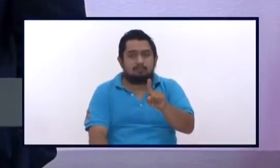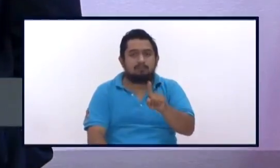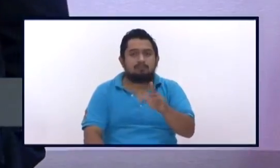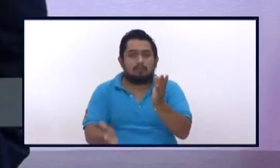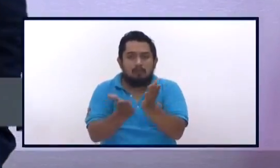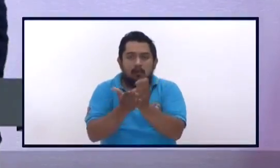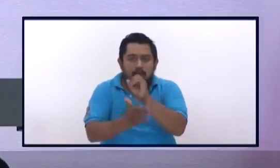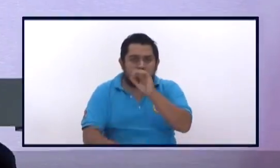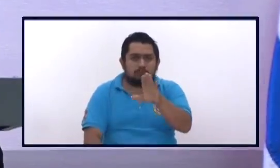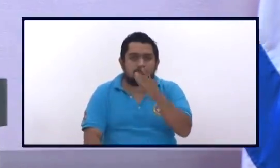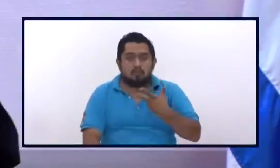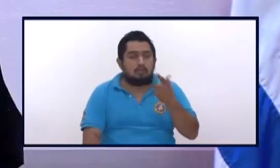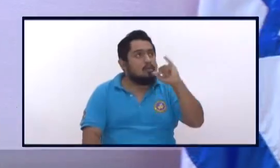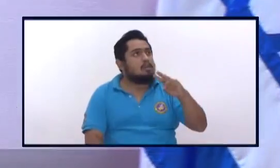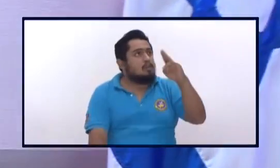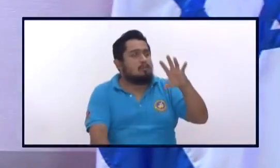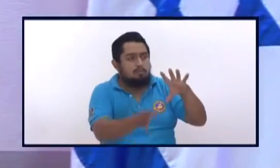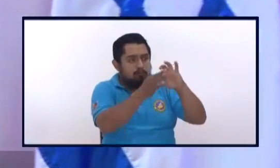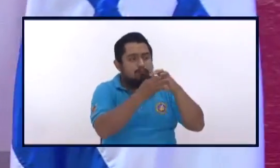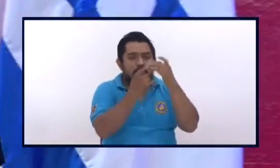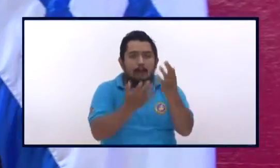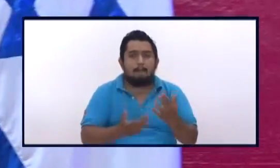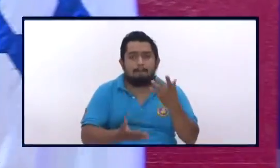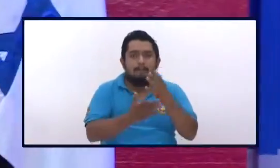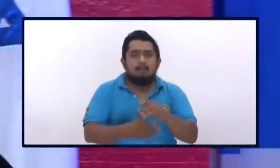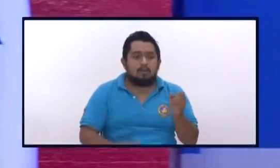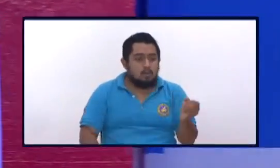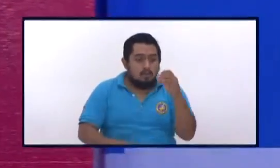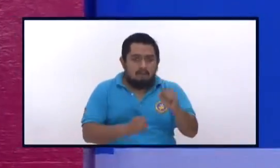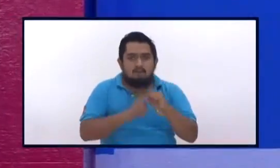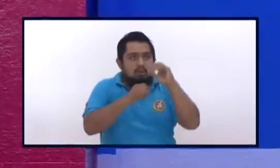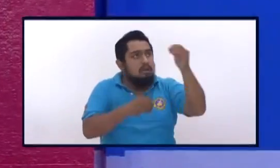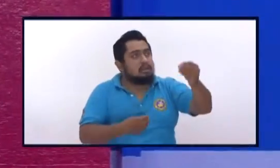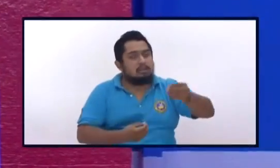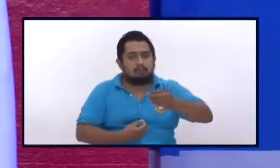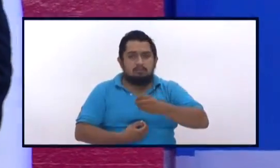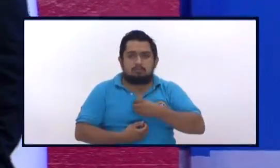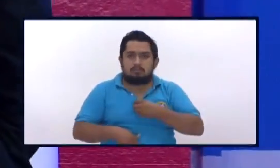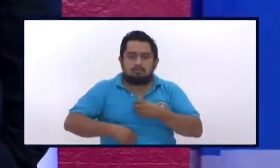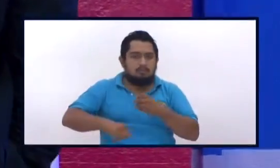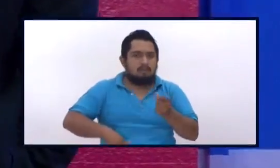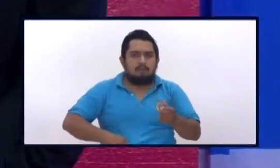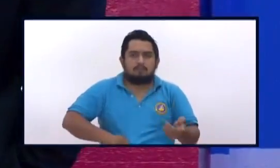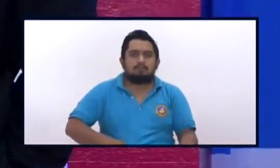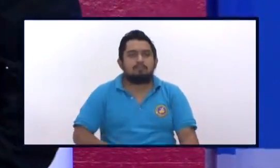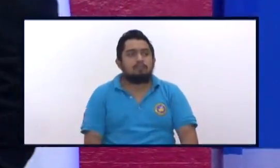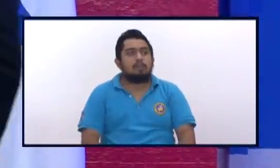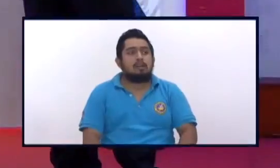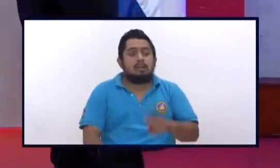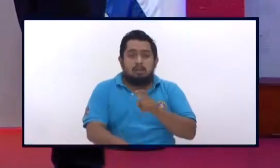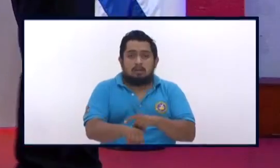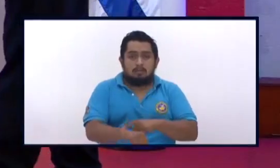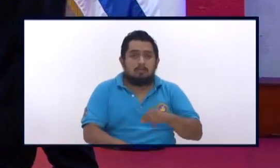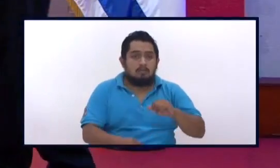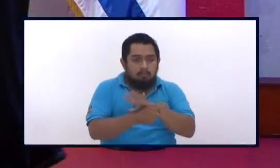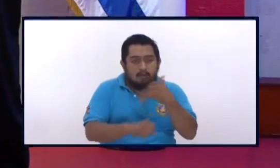dice pero los que esperan en jehová que lindo eso tendrán que dice la palabra nuevas fuerzas mi hermano ahorita puede salir de tanto